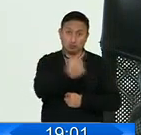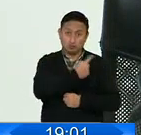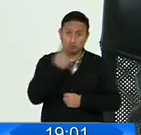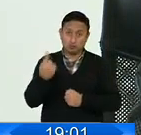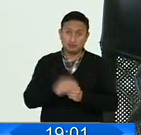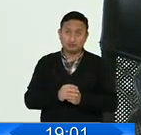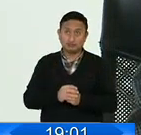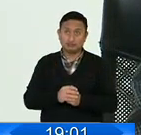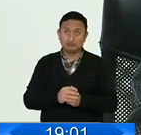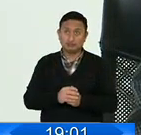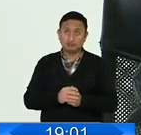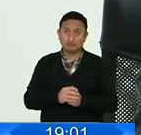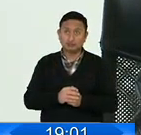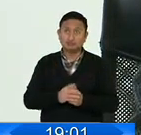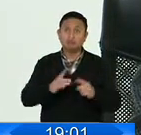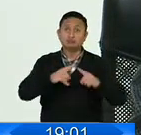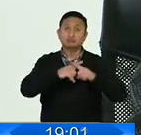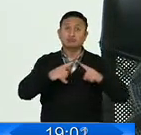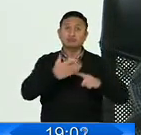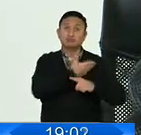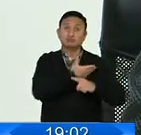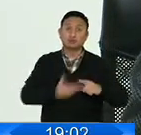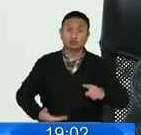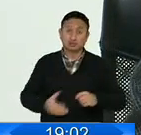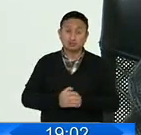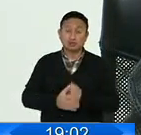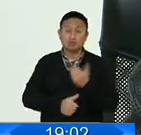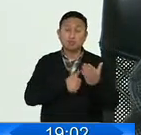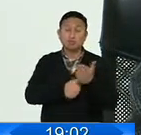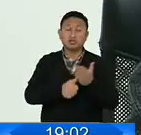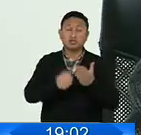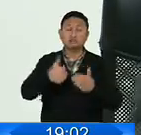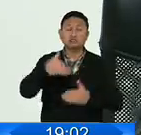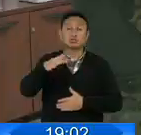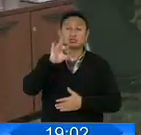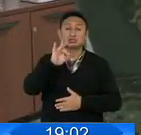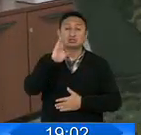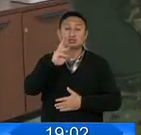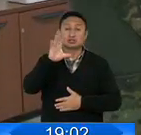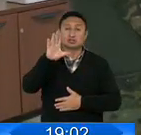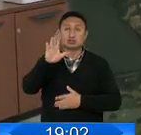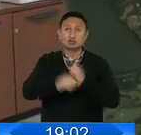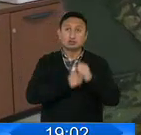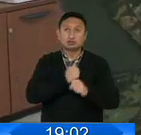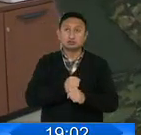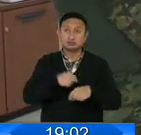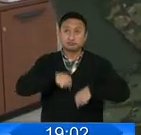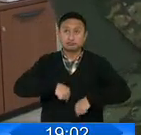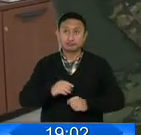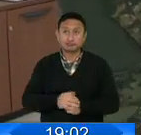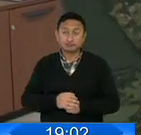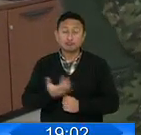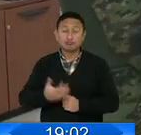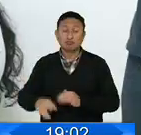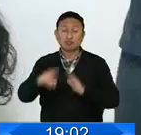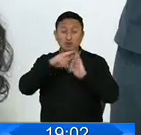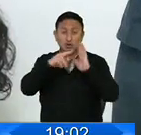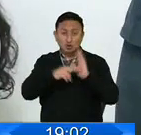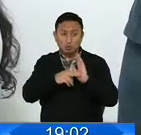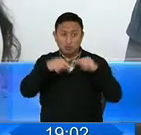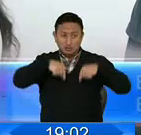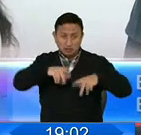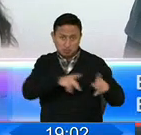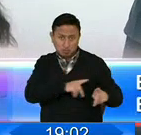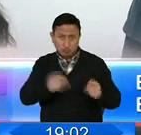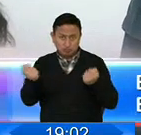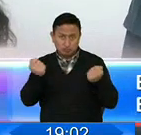los expresidentes de la República, ministros mayores de 65 años. Comenta que al no haber una normativa que rige al plan de